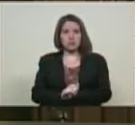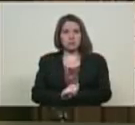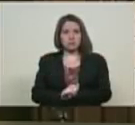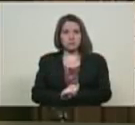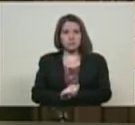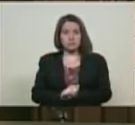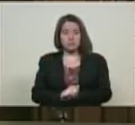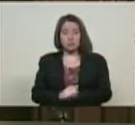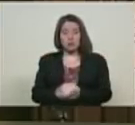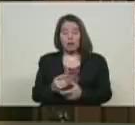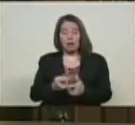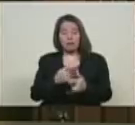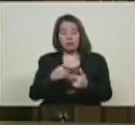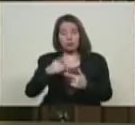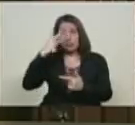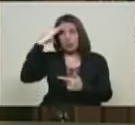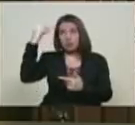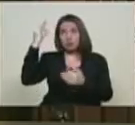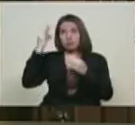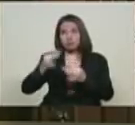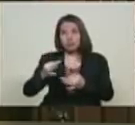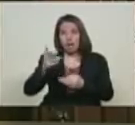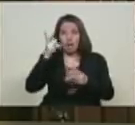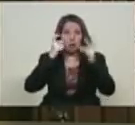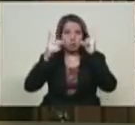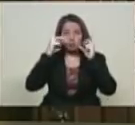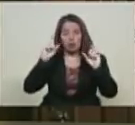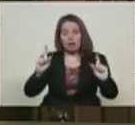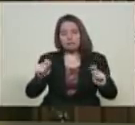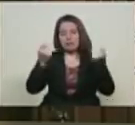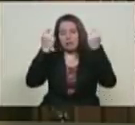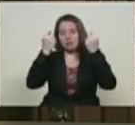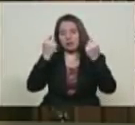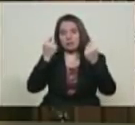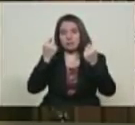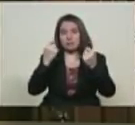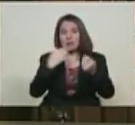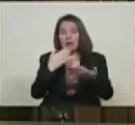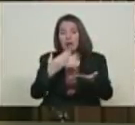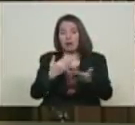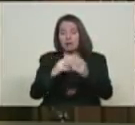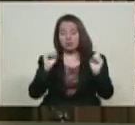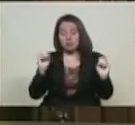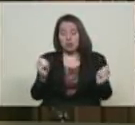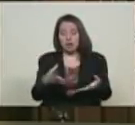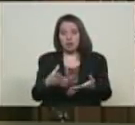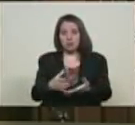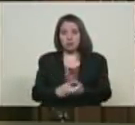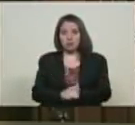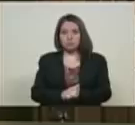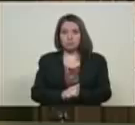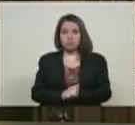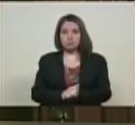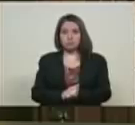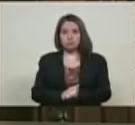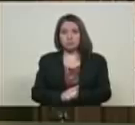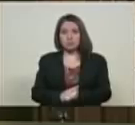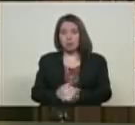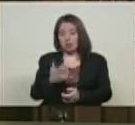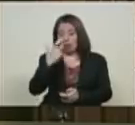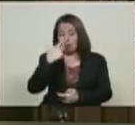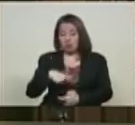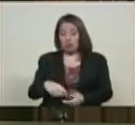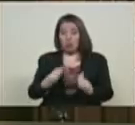fueron escuchadas por nuestro Dios y nos salvamos gracias a un milagro. Yo estoy vivo gracias a un